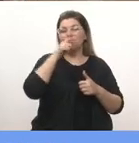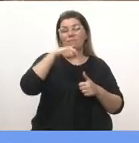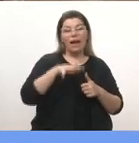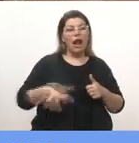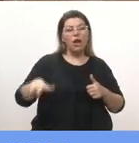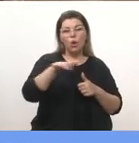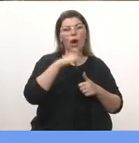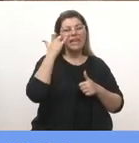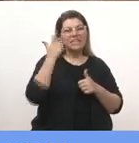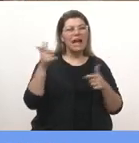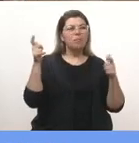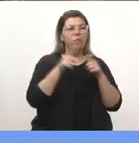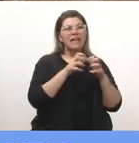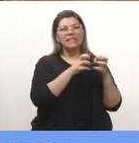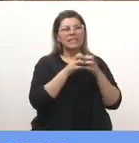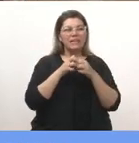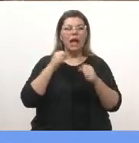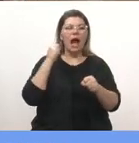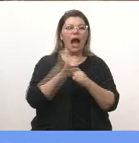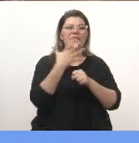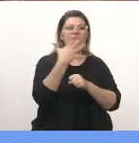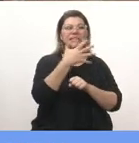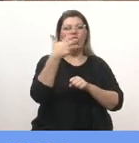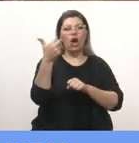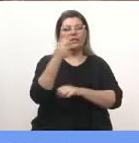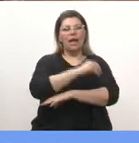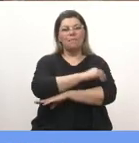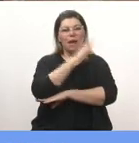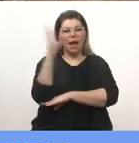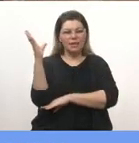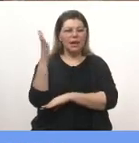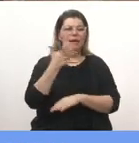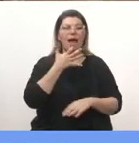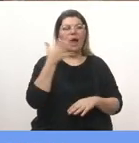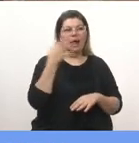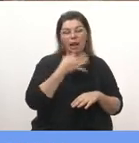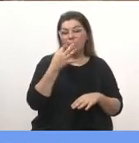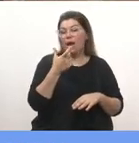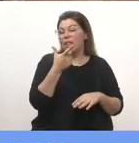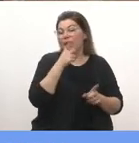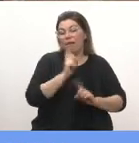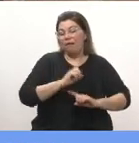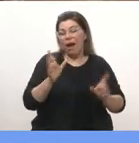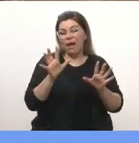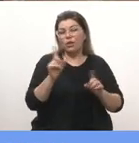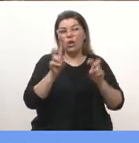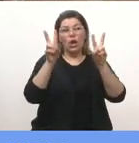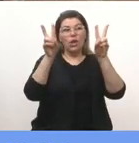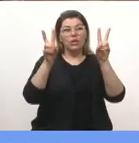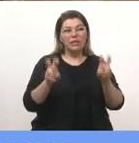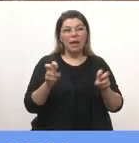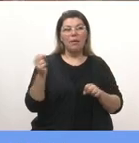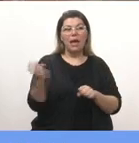dado sesiones de hasta las 5 o 6 de la mañana. Realmente no me parece cuando se trata de un tema